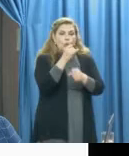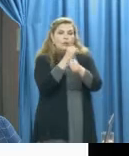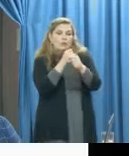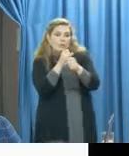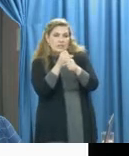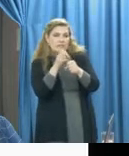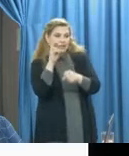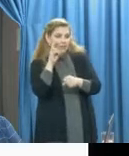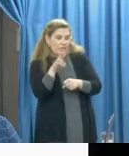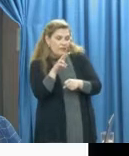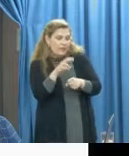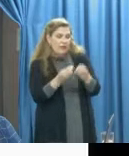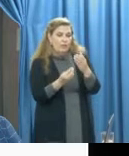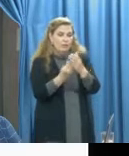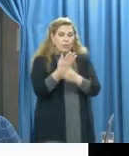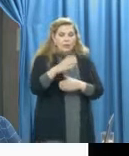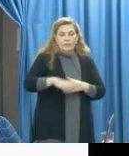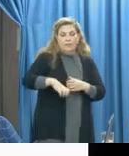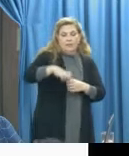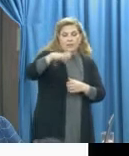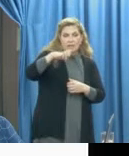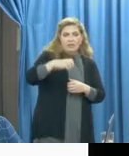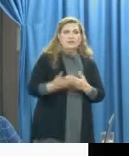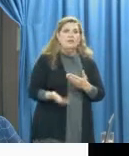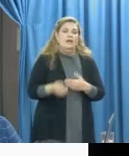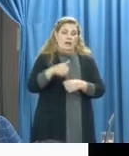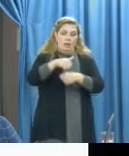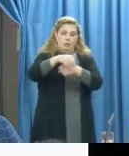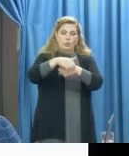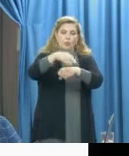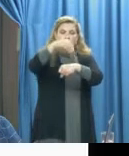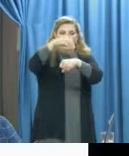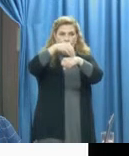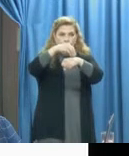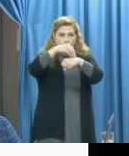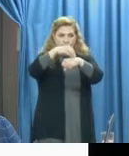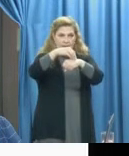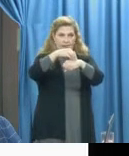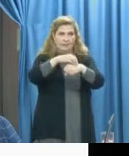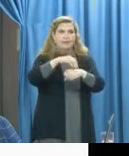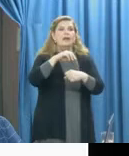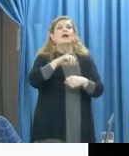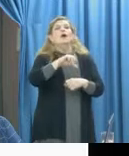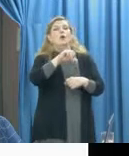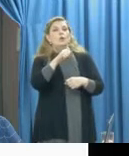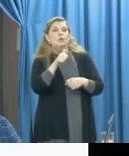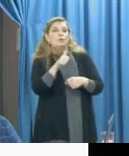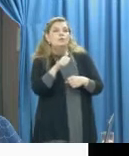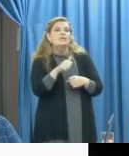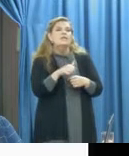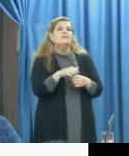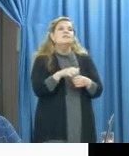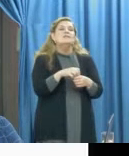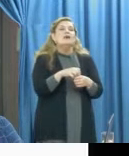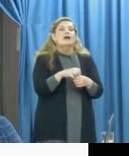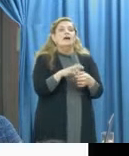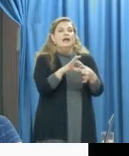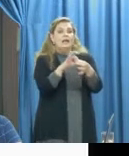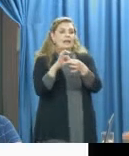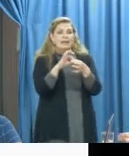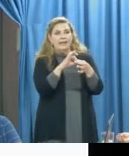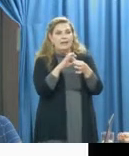un número y entra al catálogo de sorderas. Las mitocondriales, las ligadas al